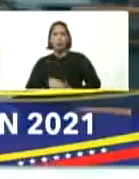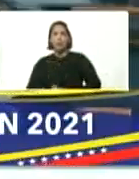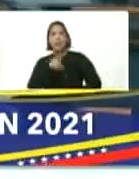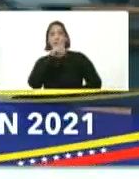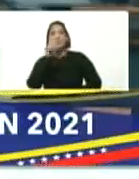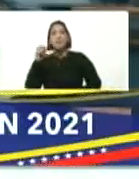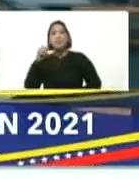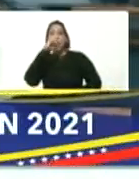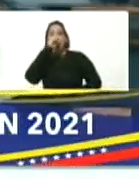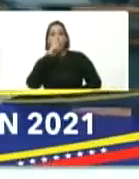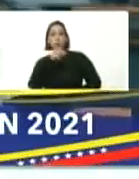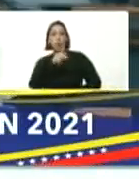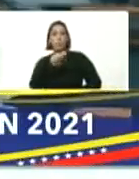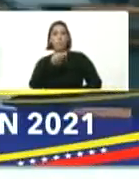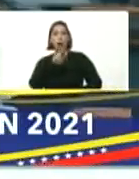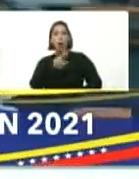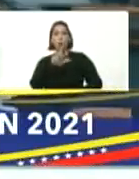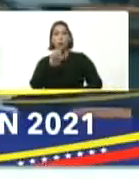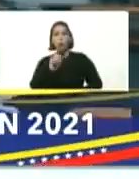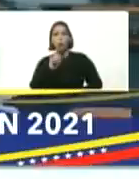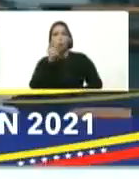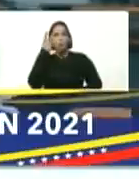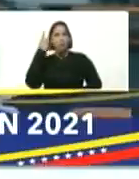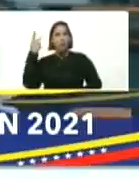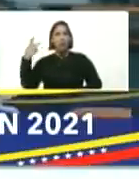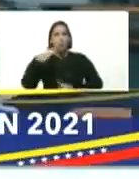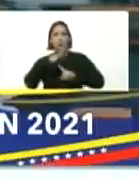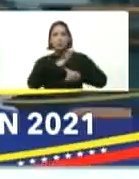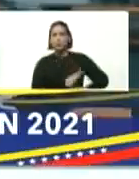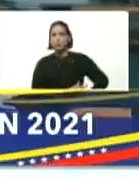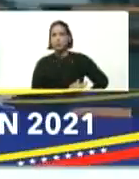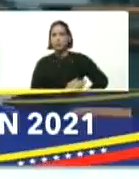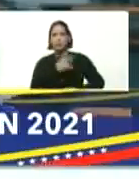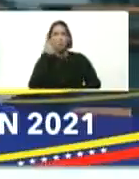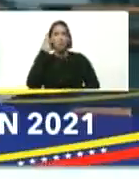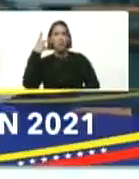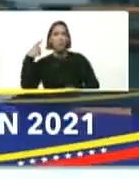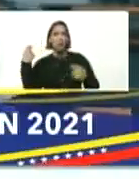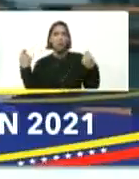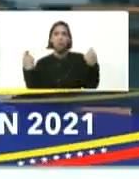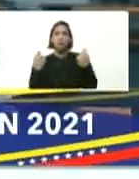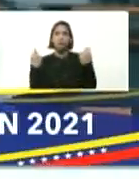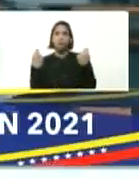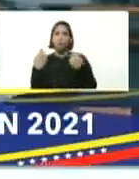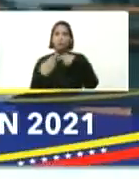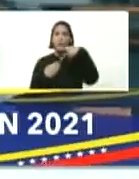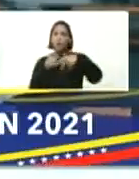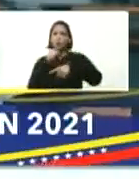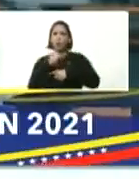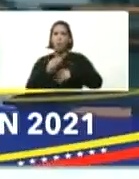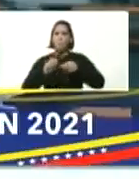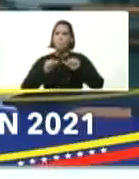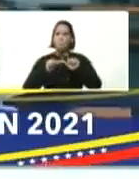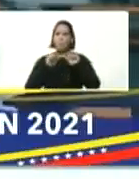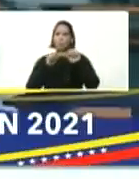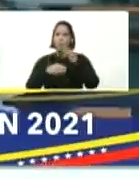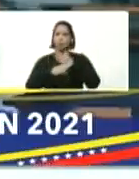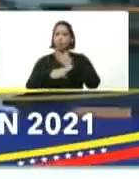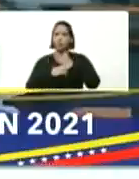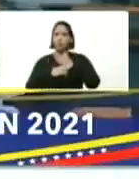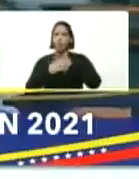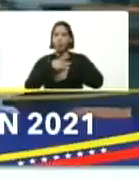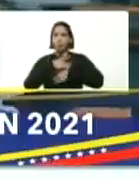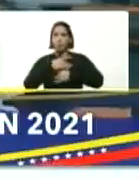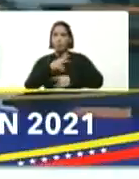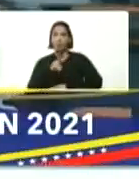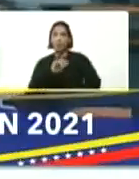Freire. Pedagogía del Oprimido. Pedagogía Popular de la Revolución Permanente, interesante, de Víctor Quintana,